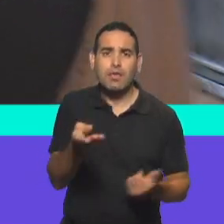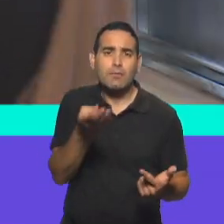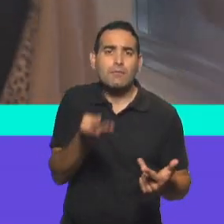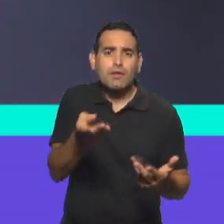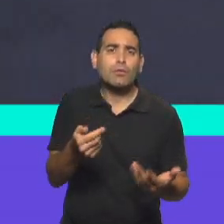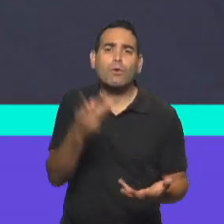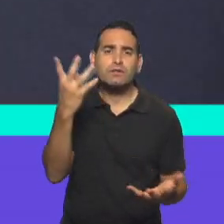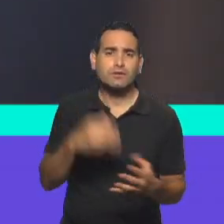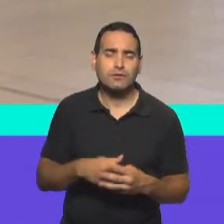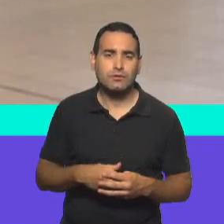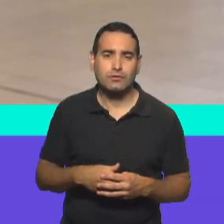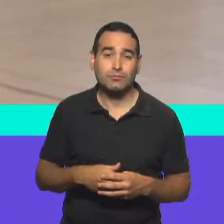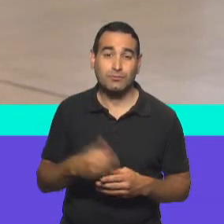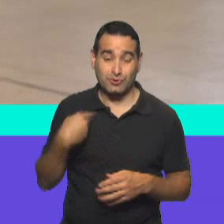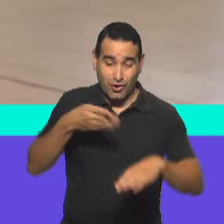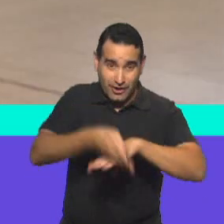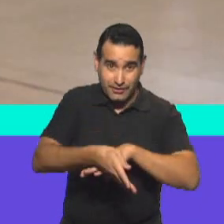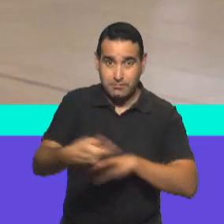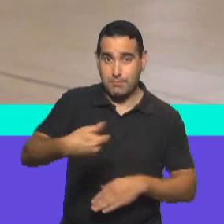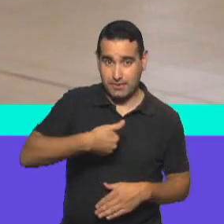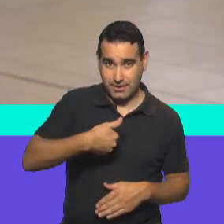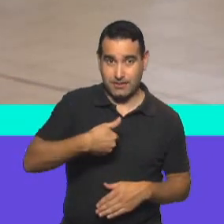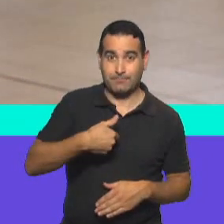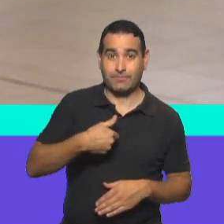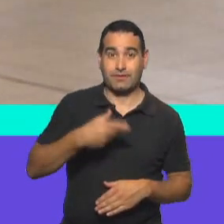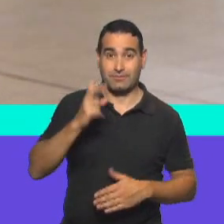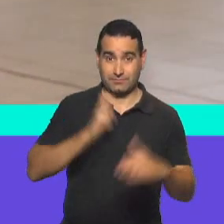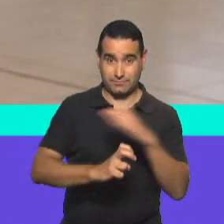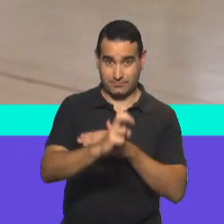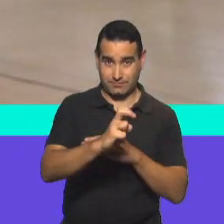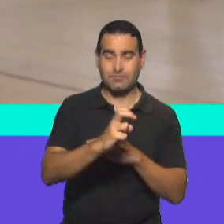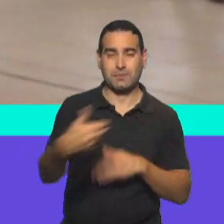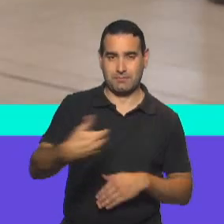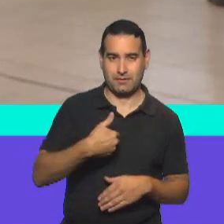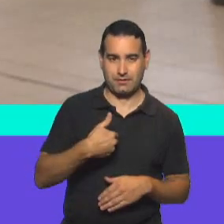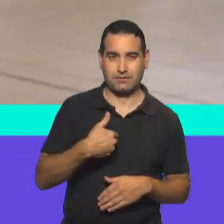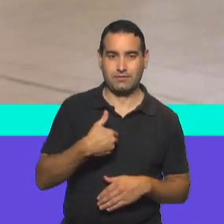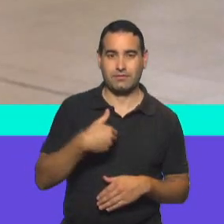credencial Cuidar? Cuando entré al metro, me la pidieron.